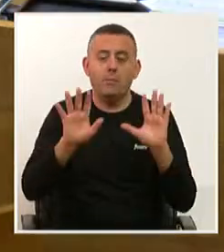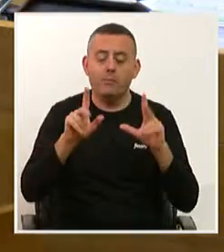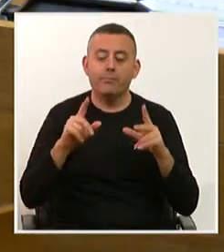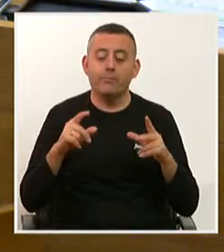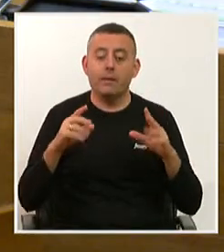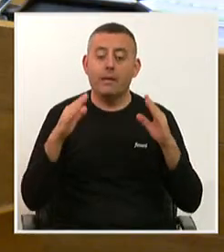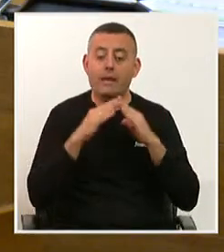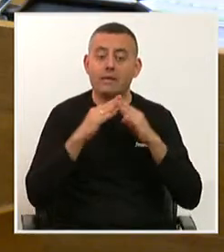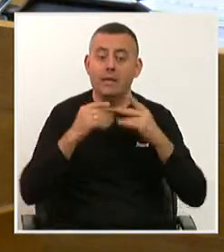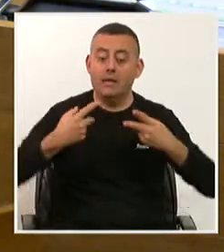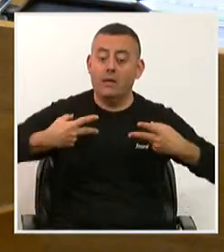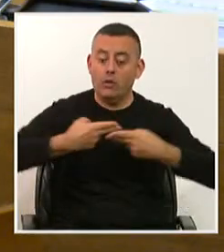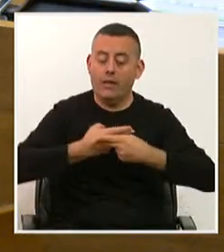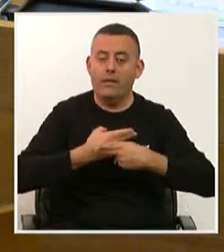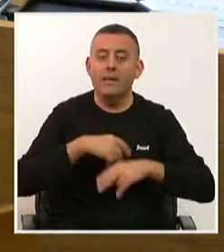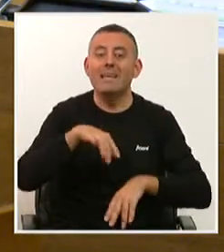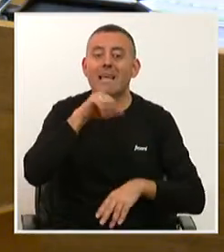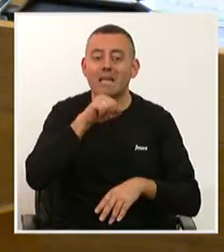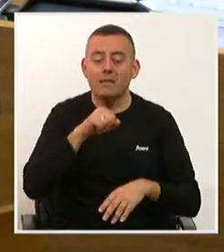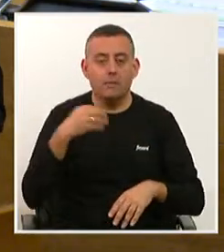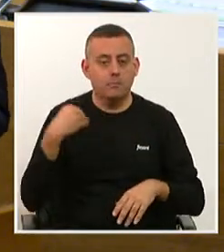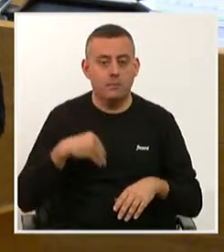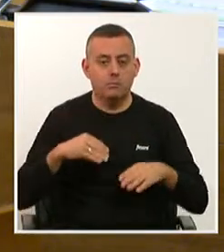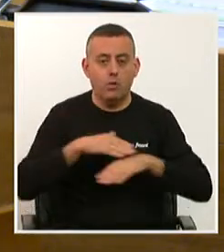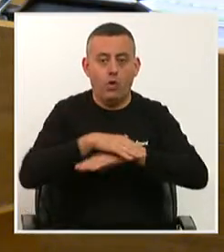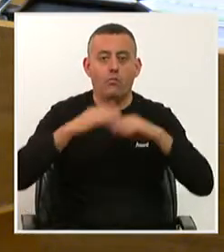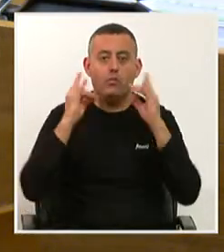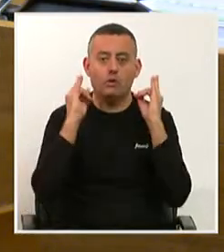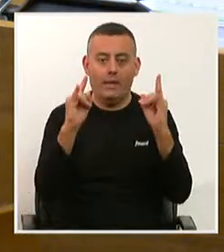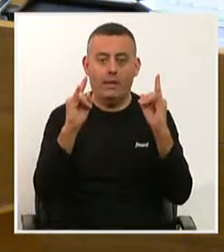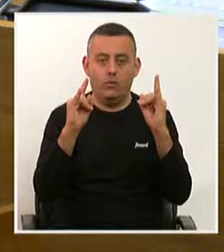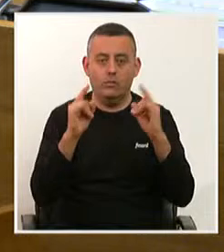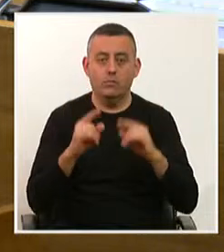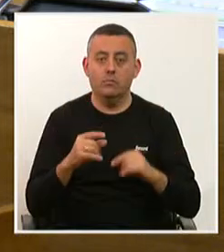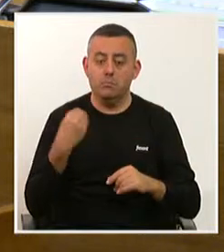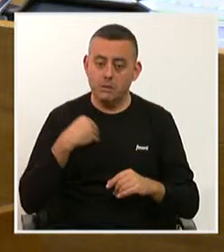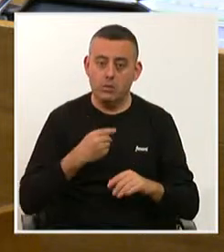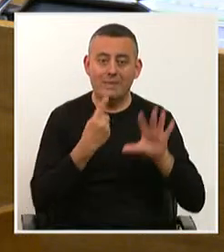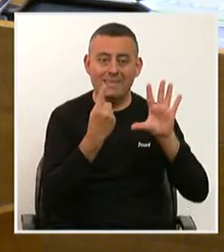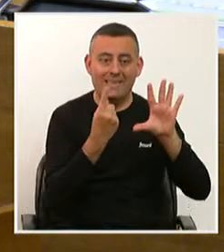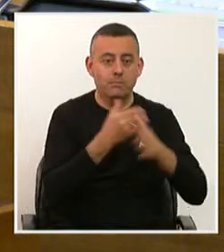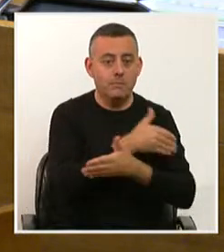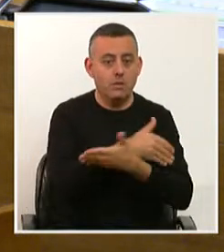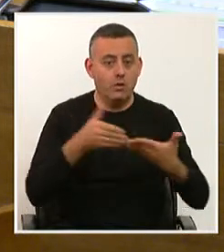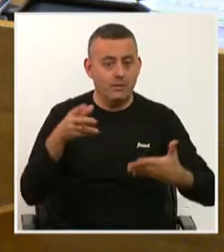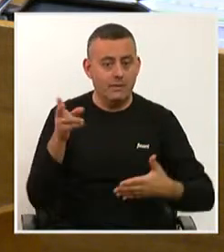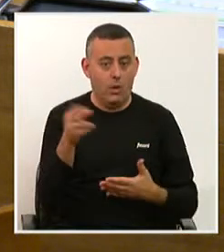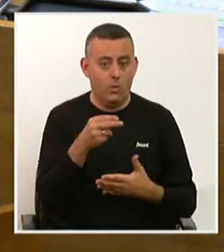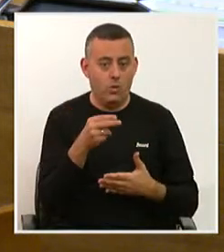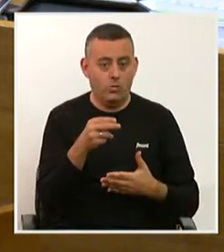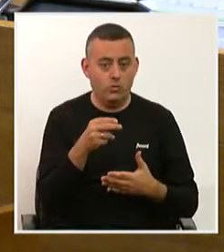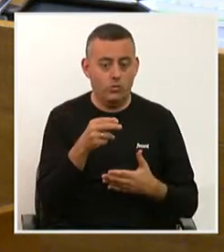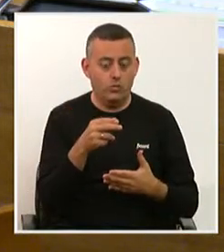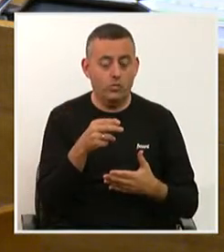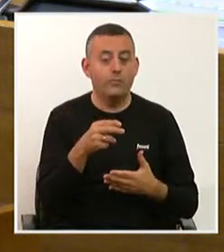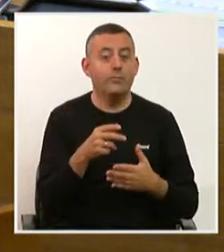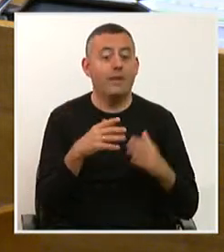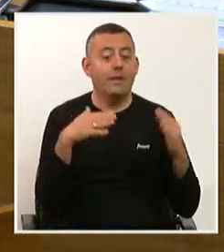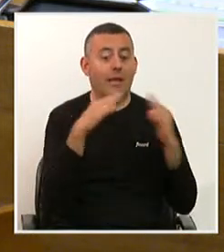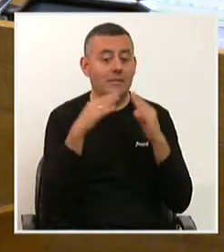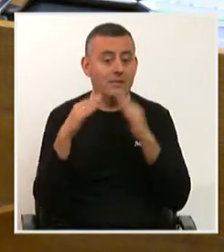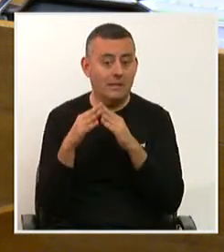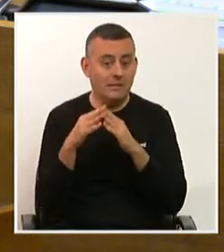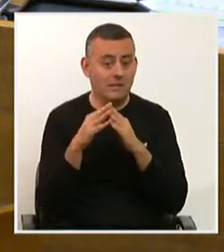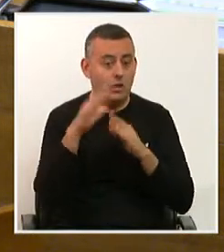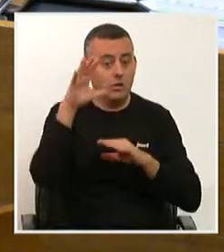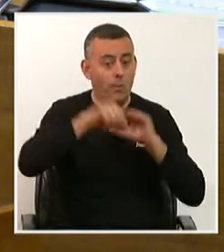vivienda se llaman botanic exactamente cogieron 6 millones de euros de partidas para la compra de vivienda